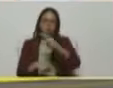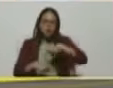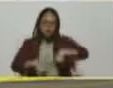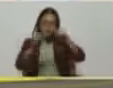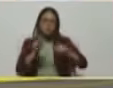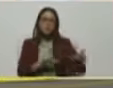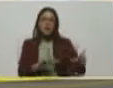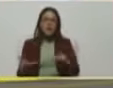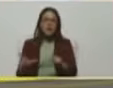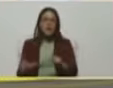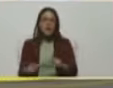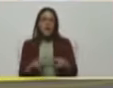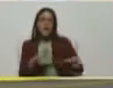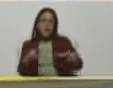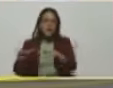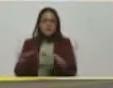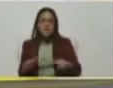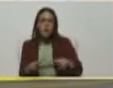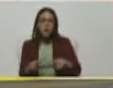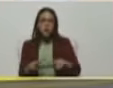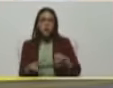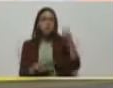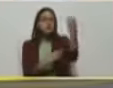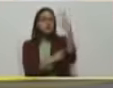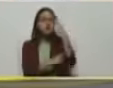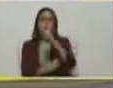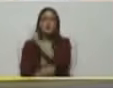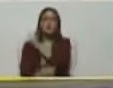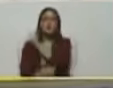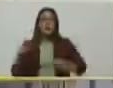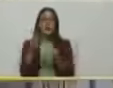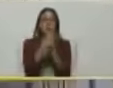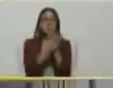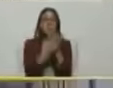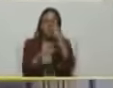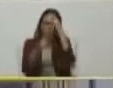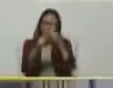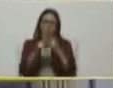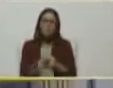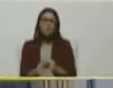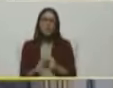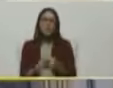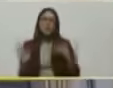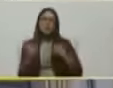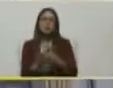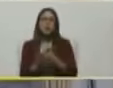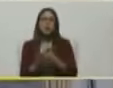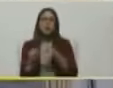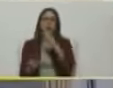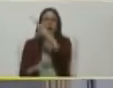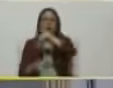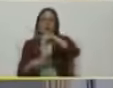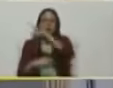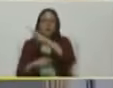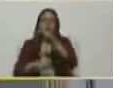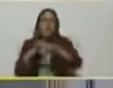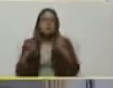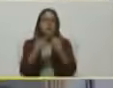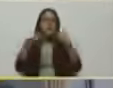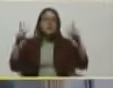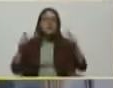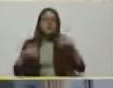firmado en el Salón Sol del Perú a los héroes de la libertad